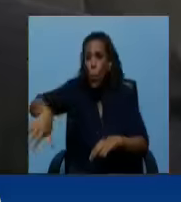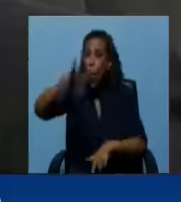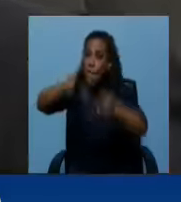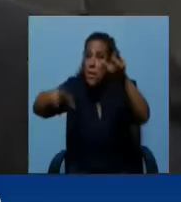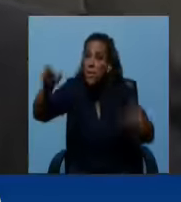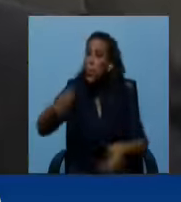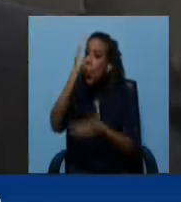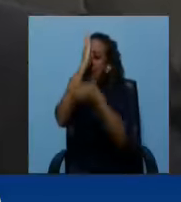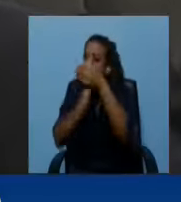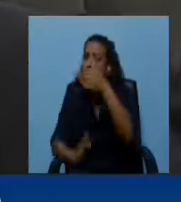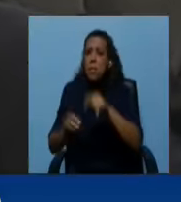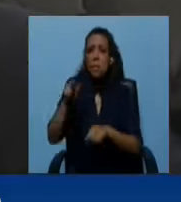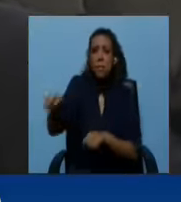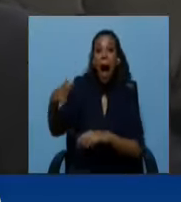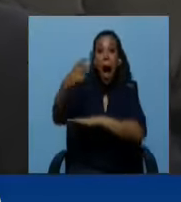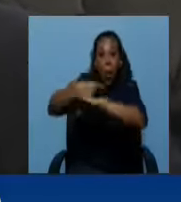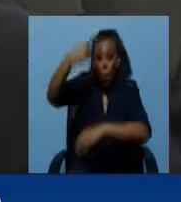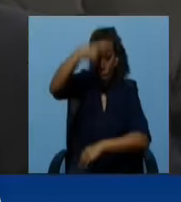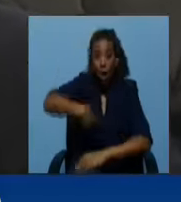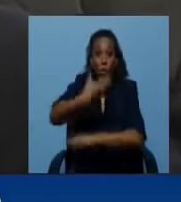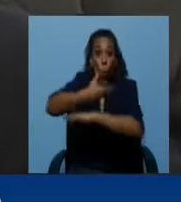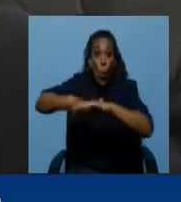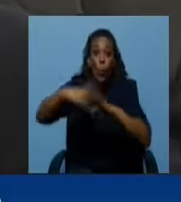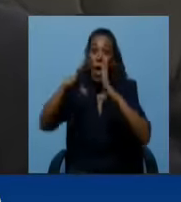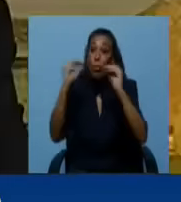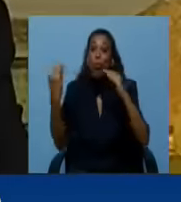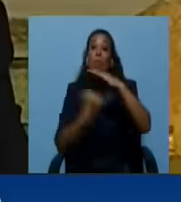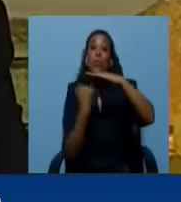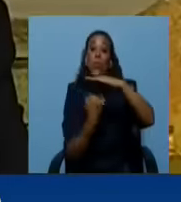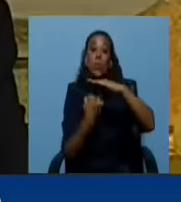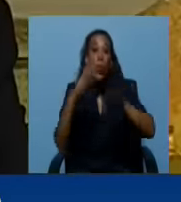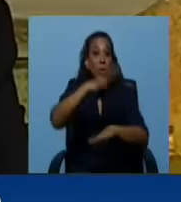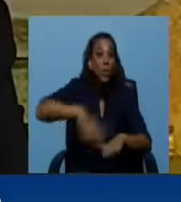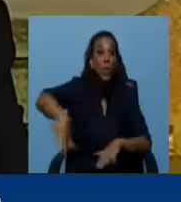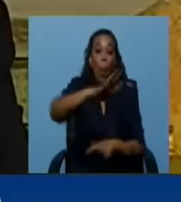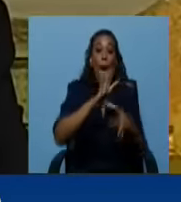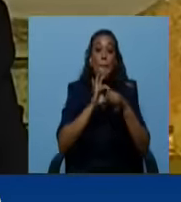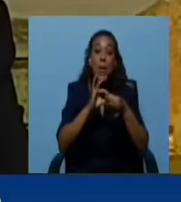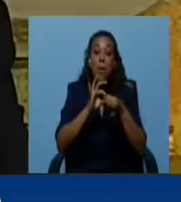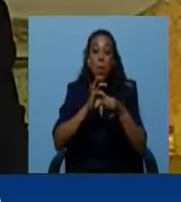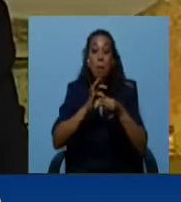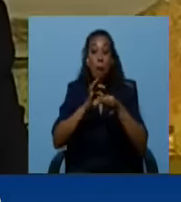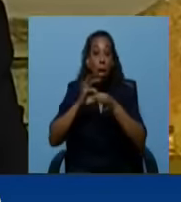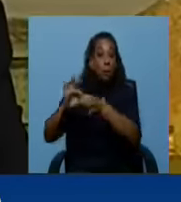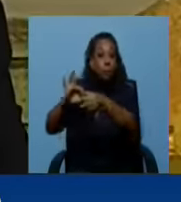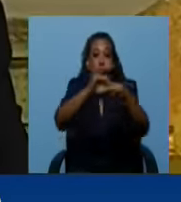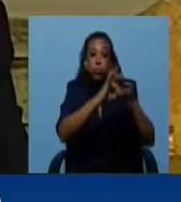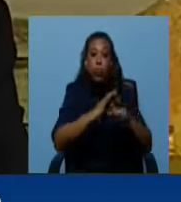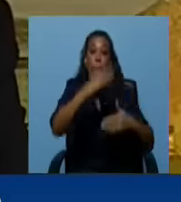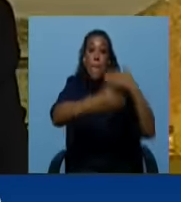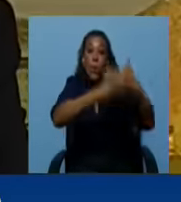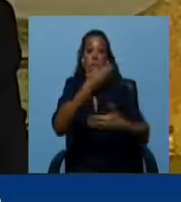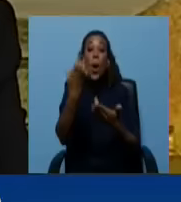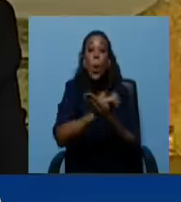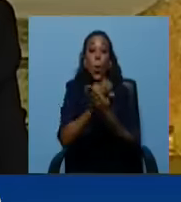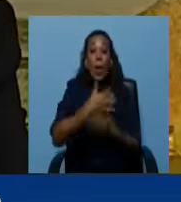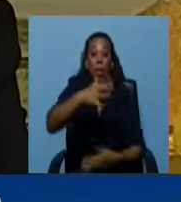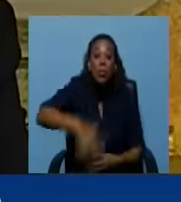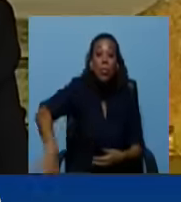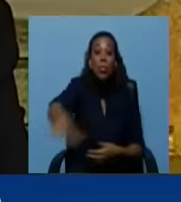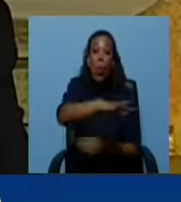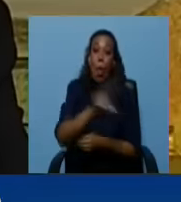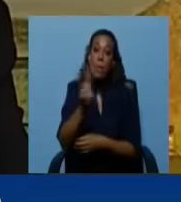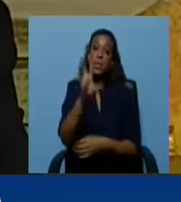Venezuela, al gobierno y a todas las instituciones vinculadas a los procesos económicos